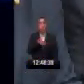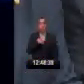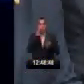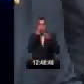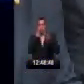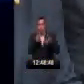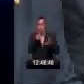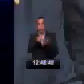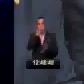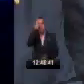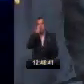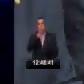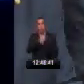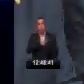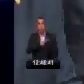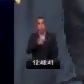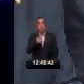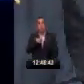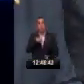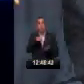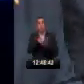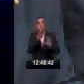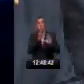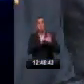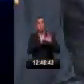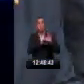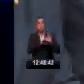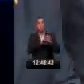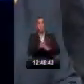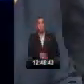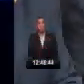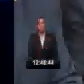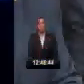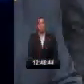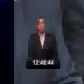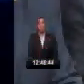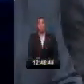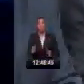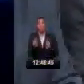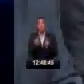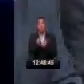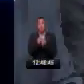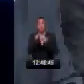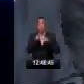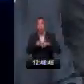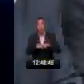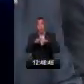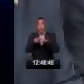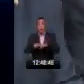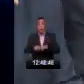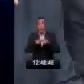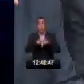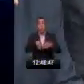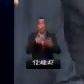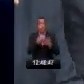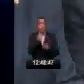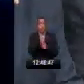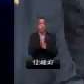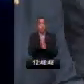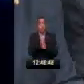vigilantes a las decisiones que se tomen en el Consejo de Participación Ciudadana en torno a revisar